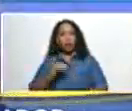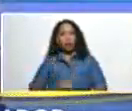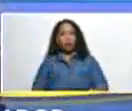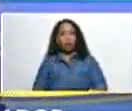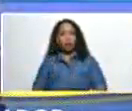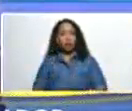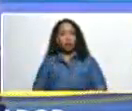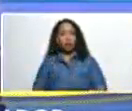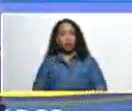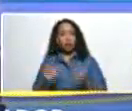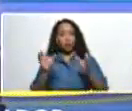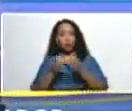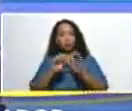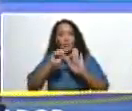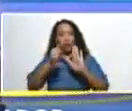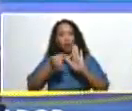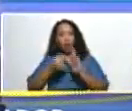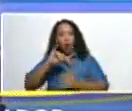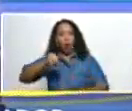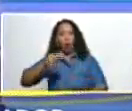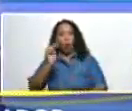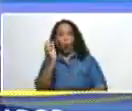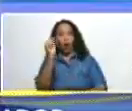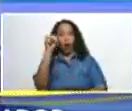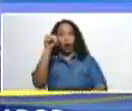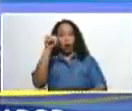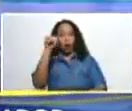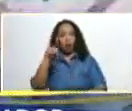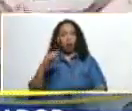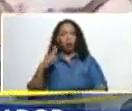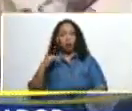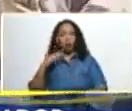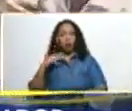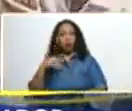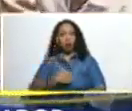al comisario general Juan Pereira, asesor legal del 6CPC,